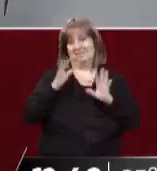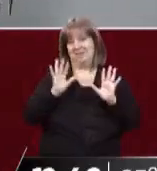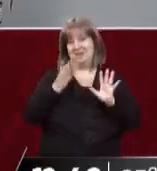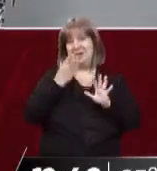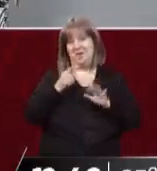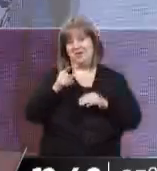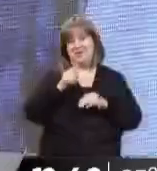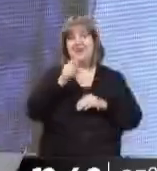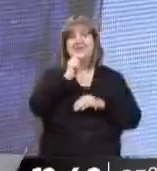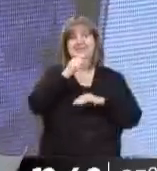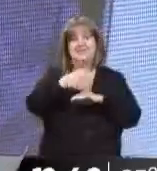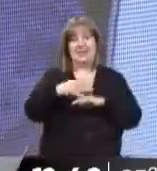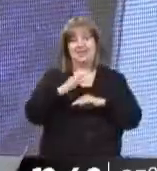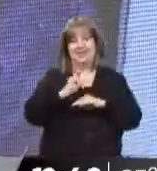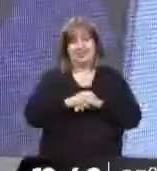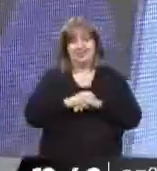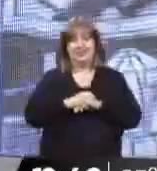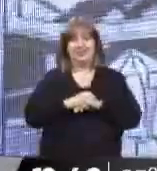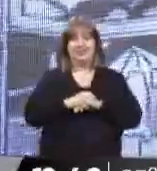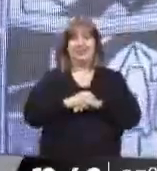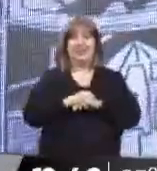Nuestro Batman favorito es el nuestro. Nuestro Batman. Chao. Es Batman y es el Guasón. Es un poco de todo.